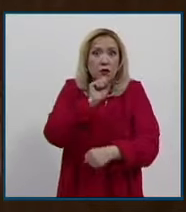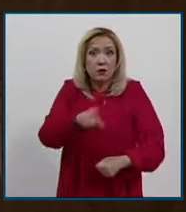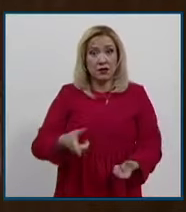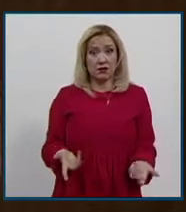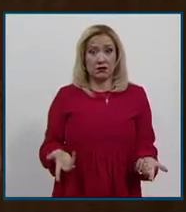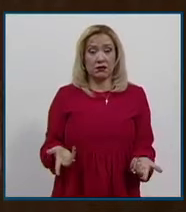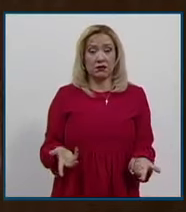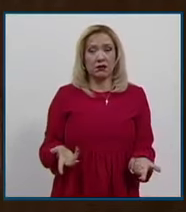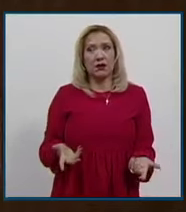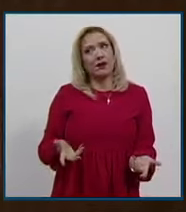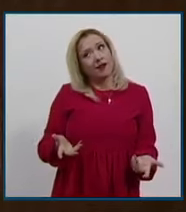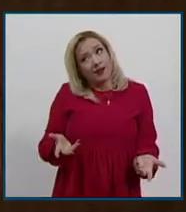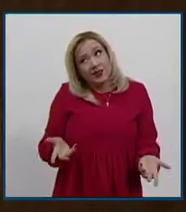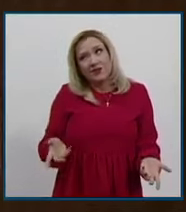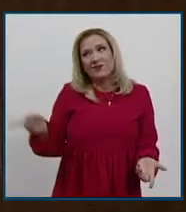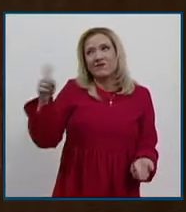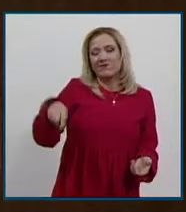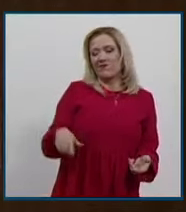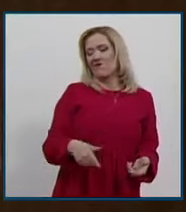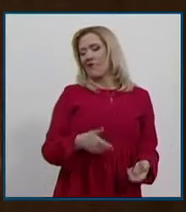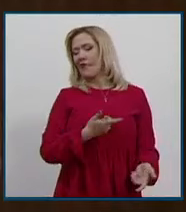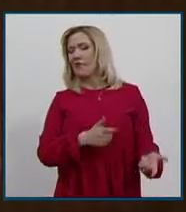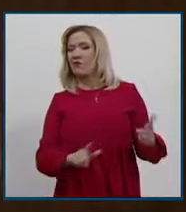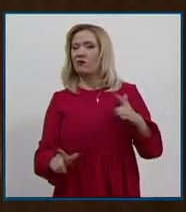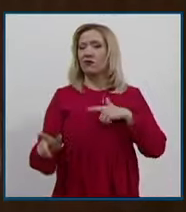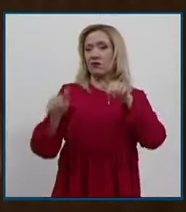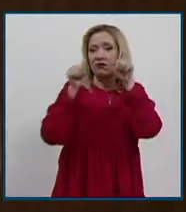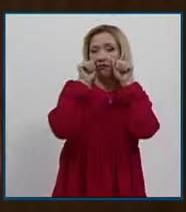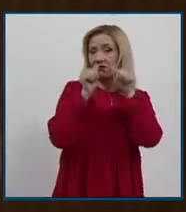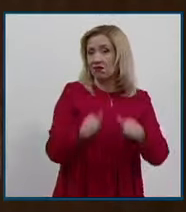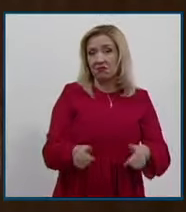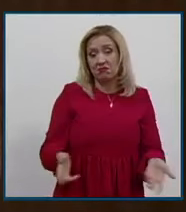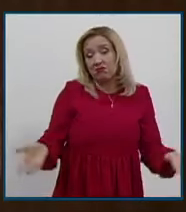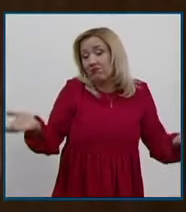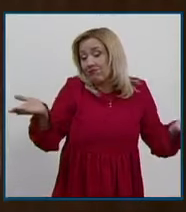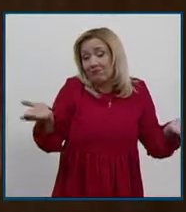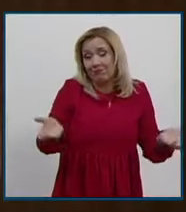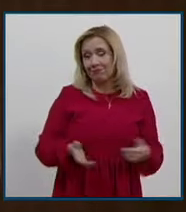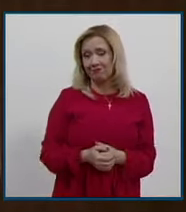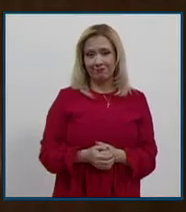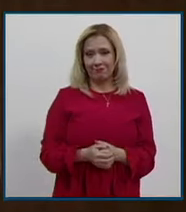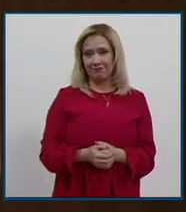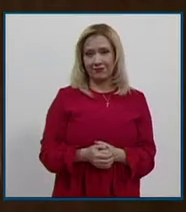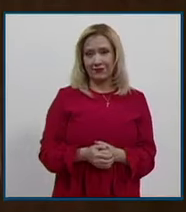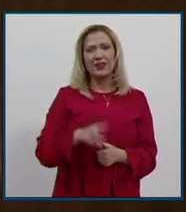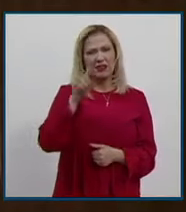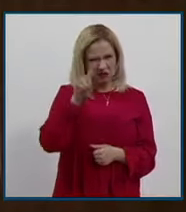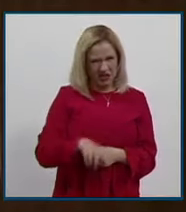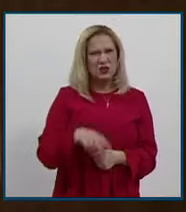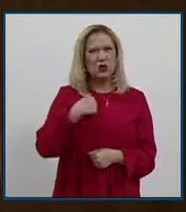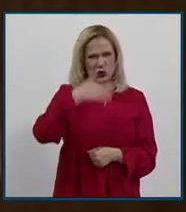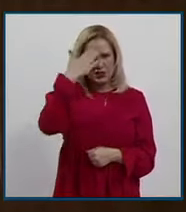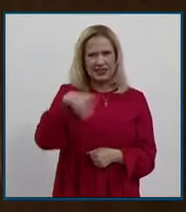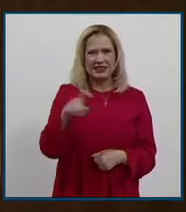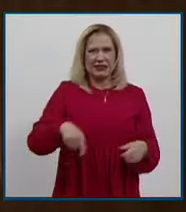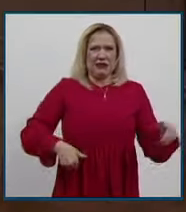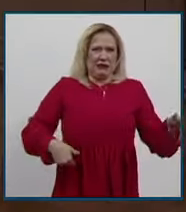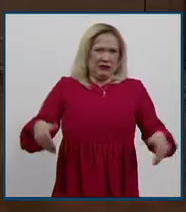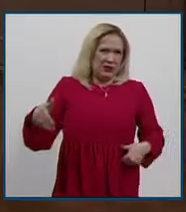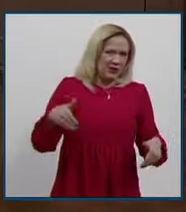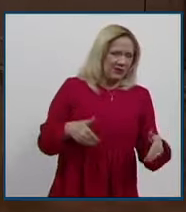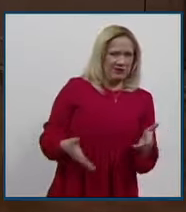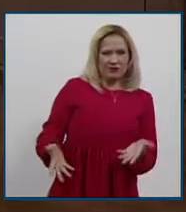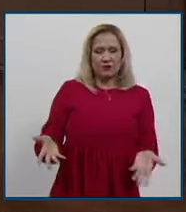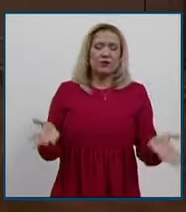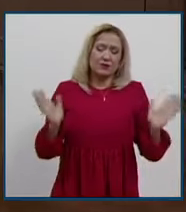siempre se quiera atender así duele escucharlo lo sé pero más doloroso